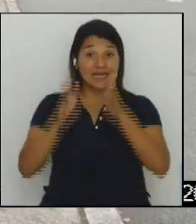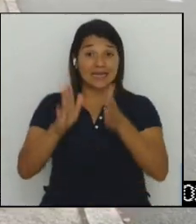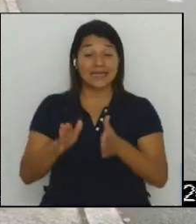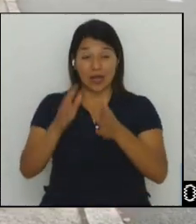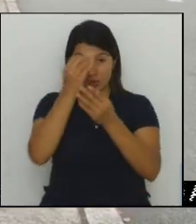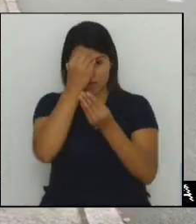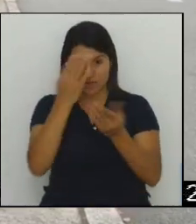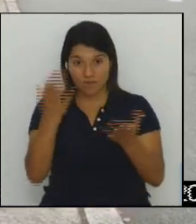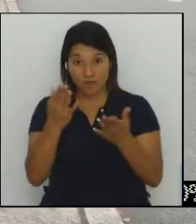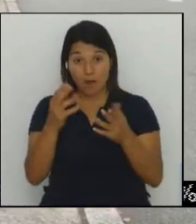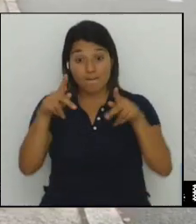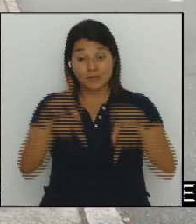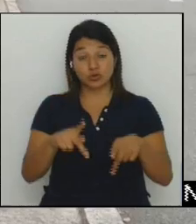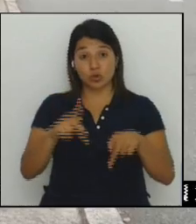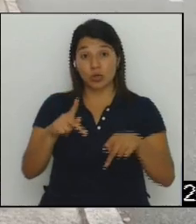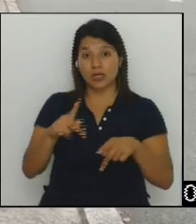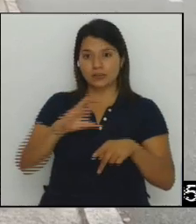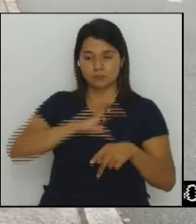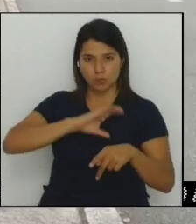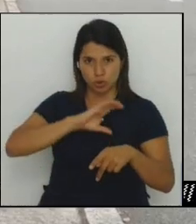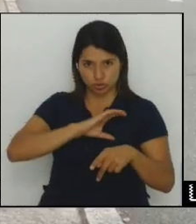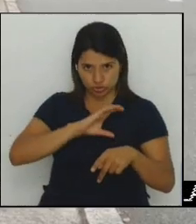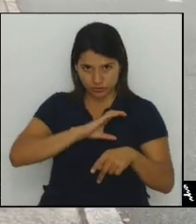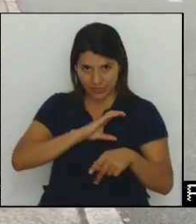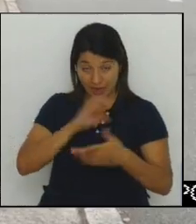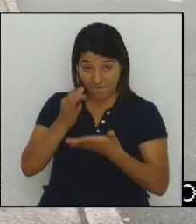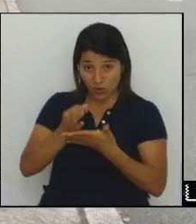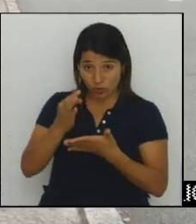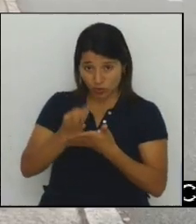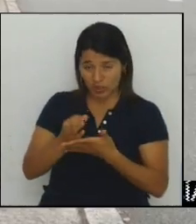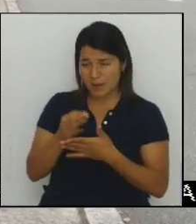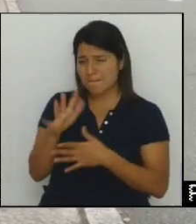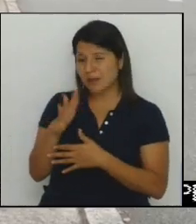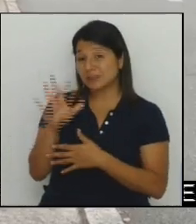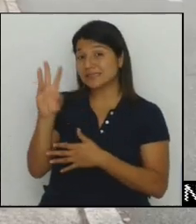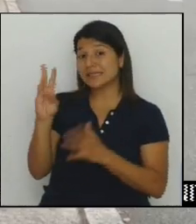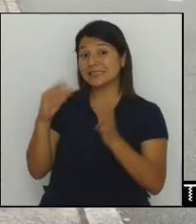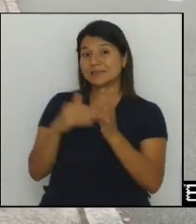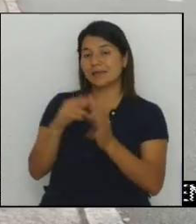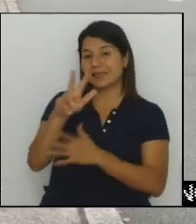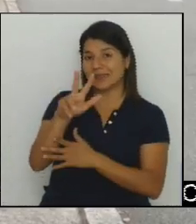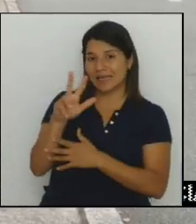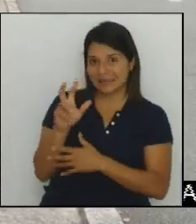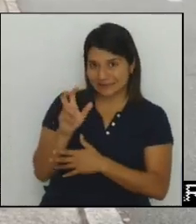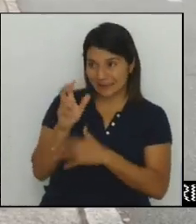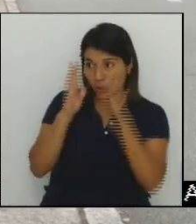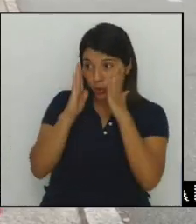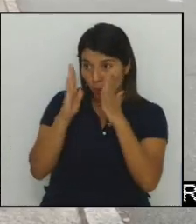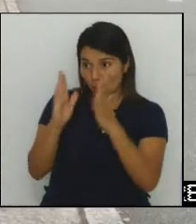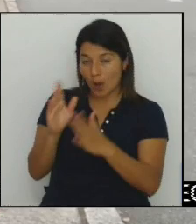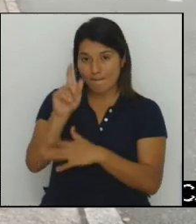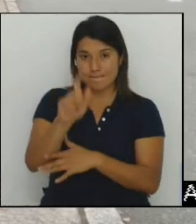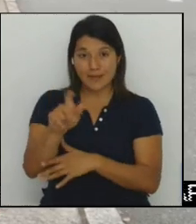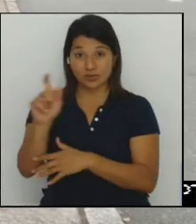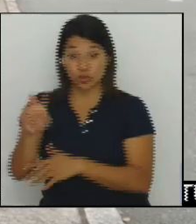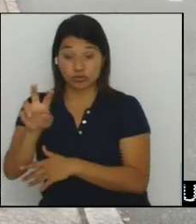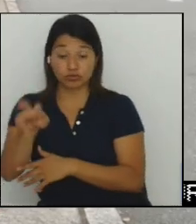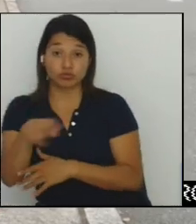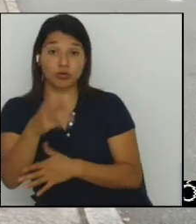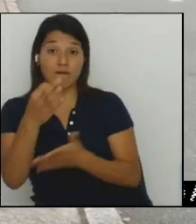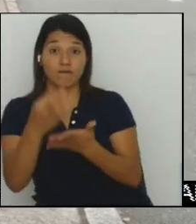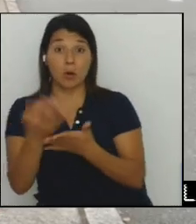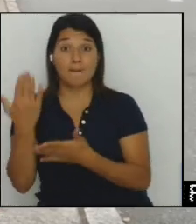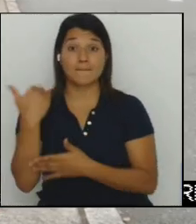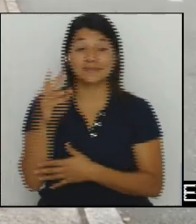fronteriza tuvieron alrededor de 6.300 encuentros con personas que cruzaron la frontera el pasado viernes y